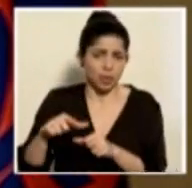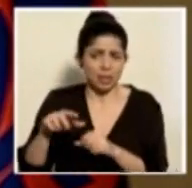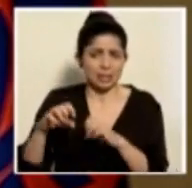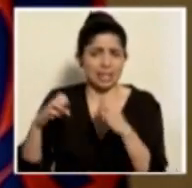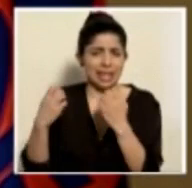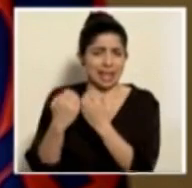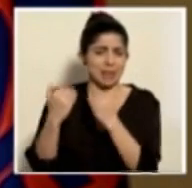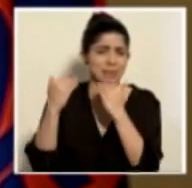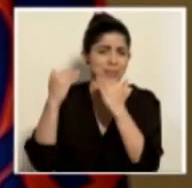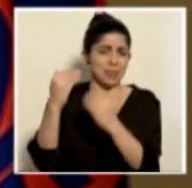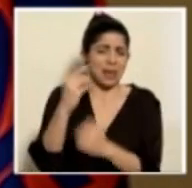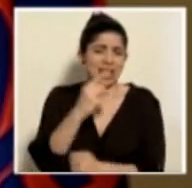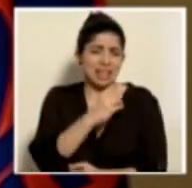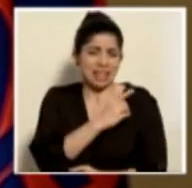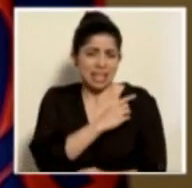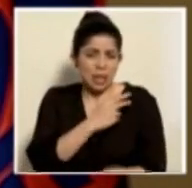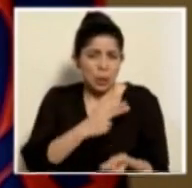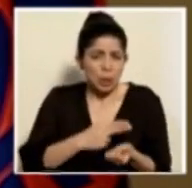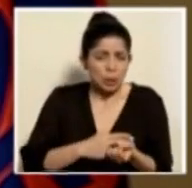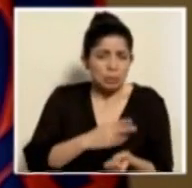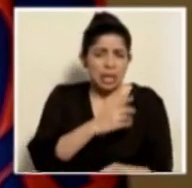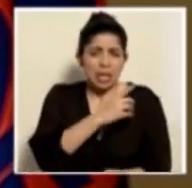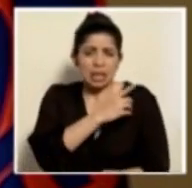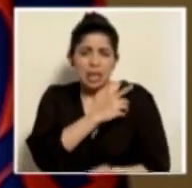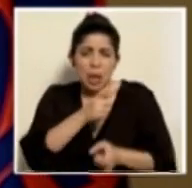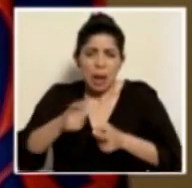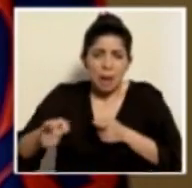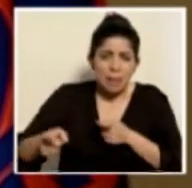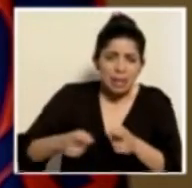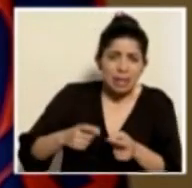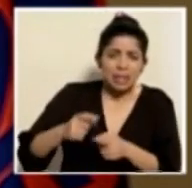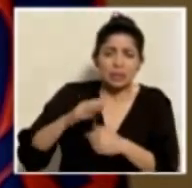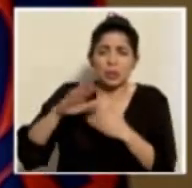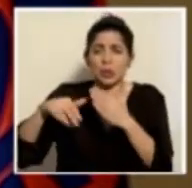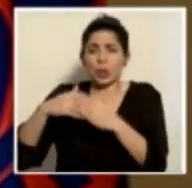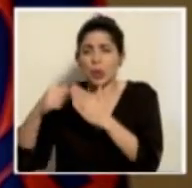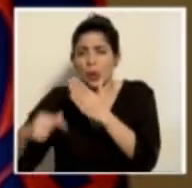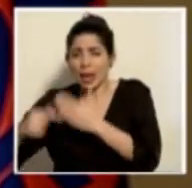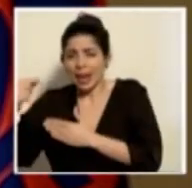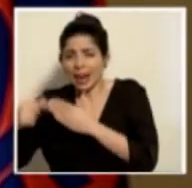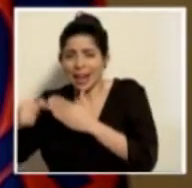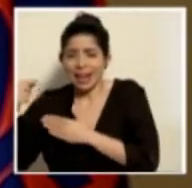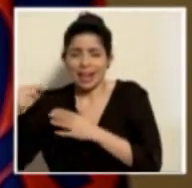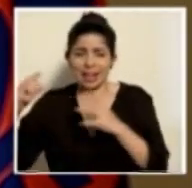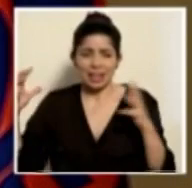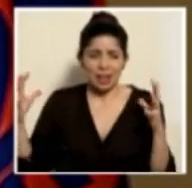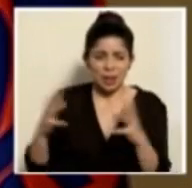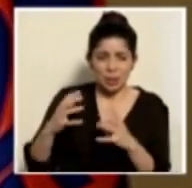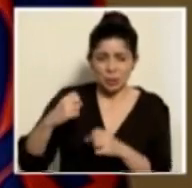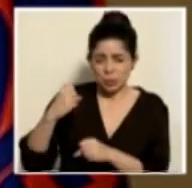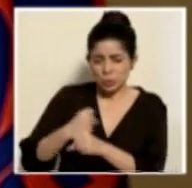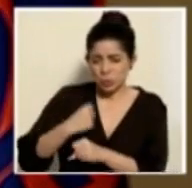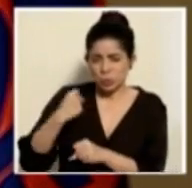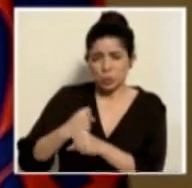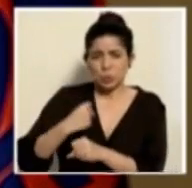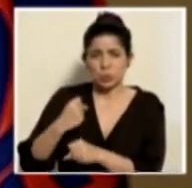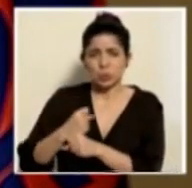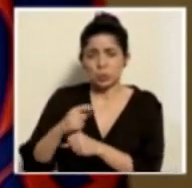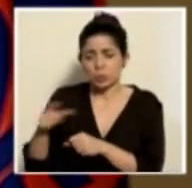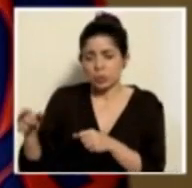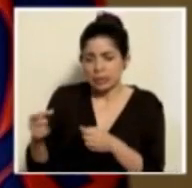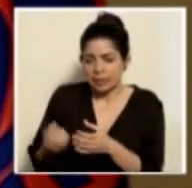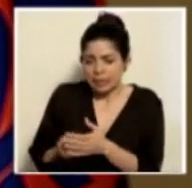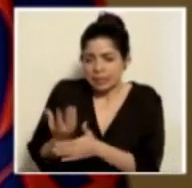los directores de hospitales y directores administrativos, todas las gerencias, en crear